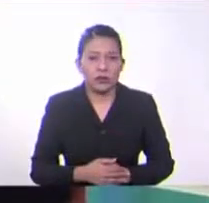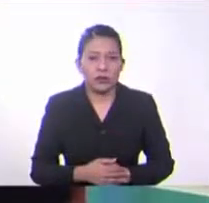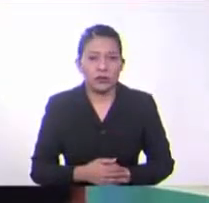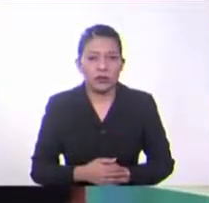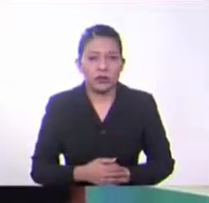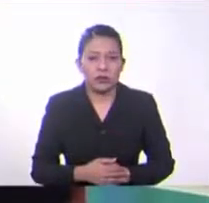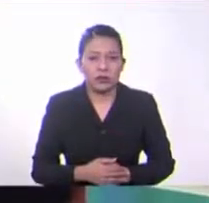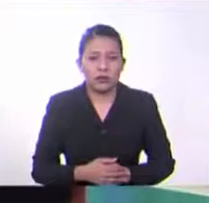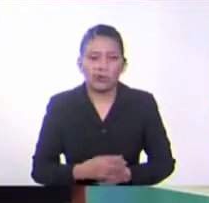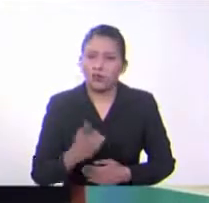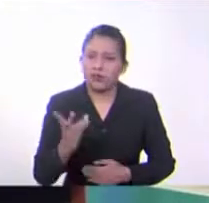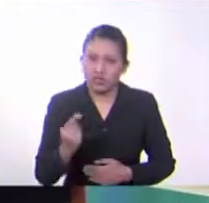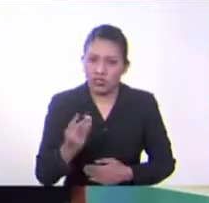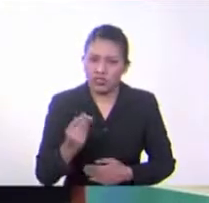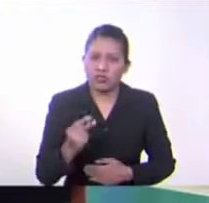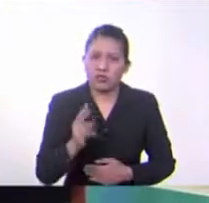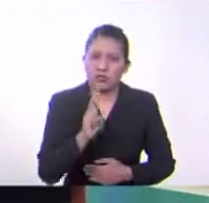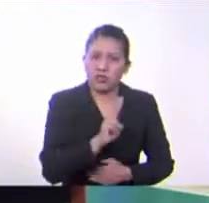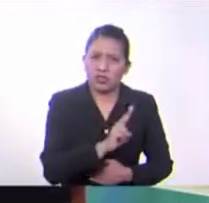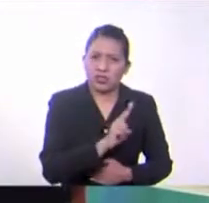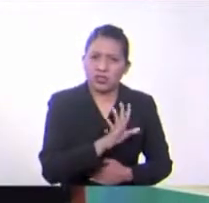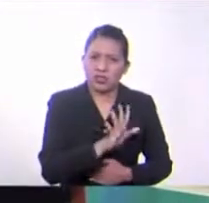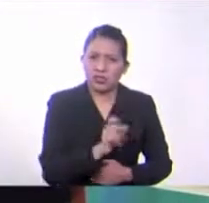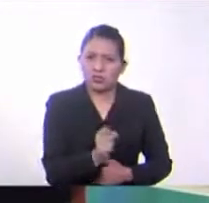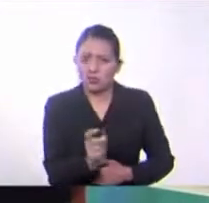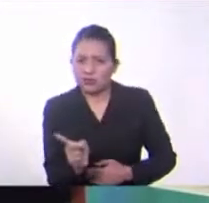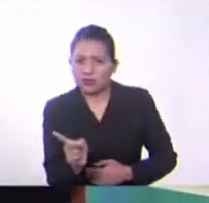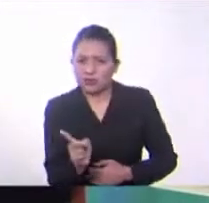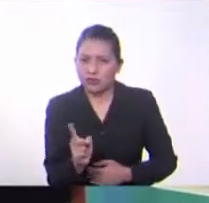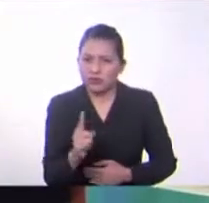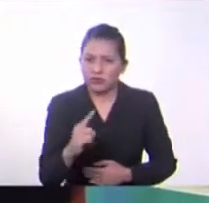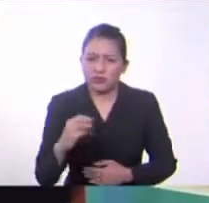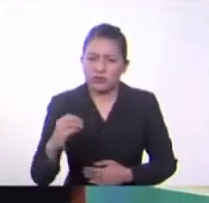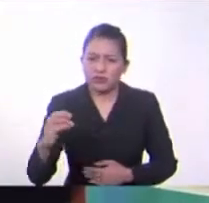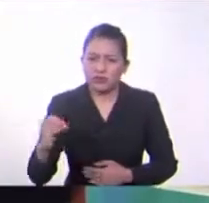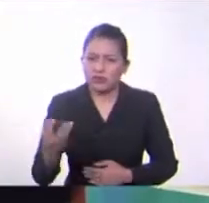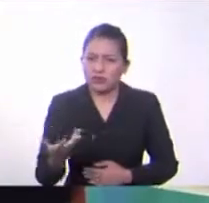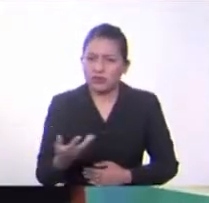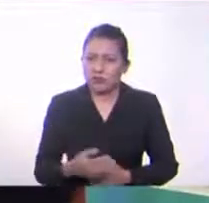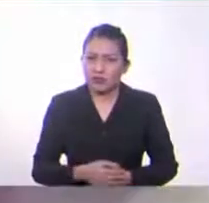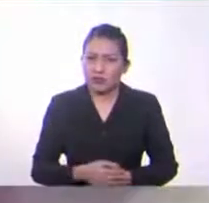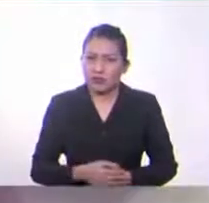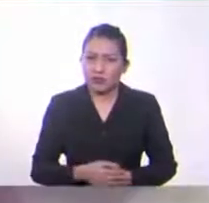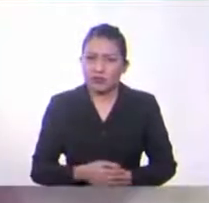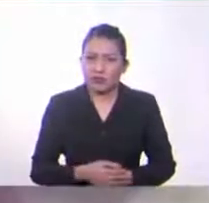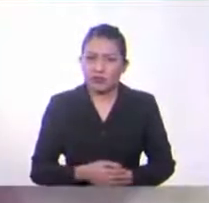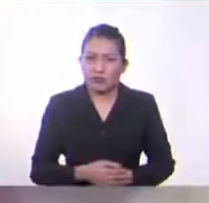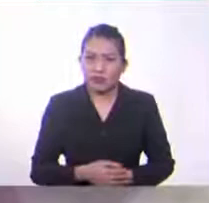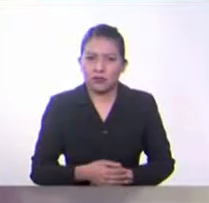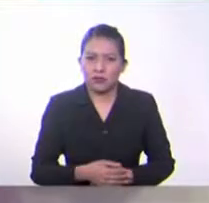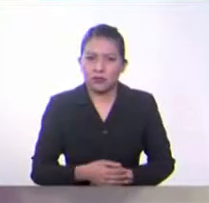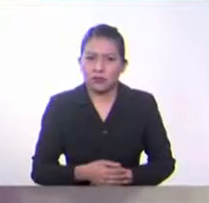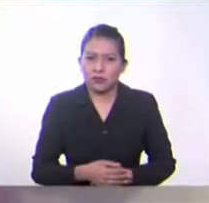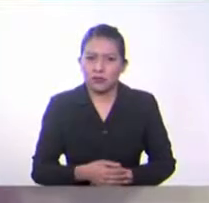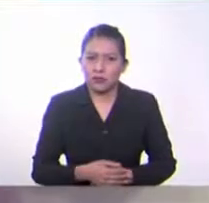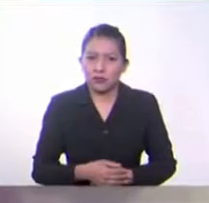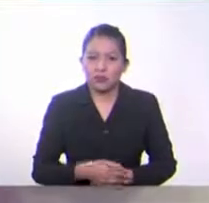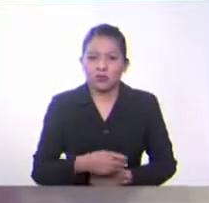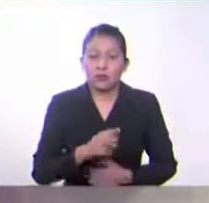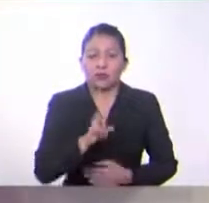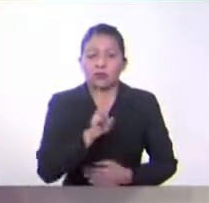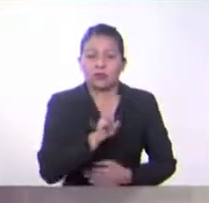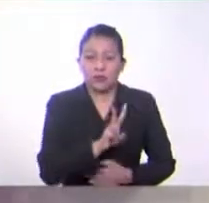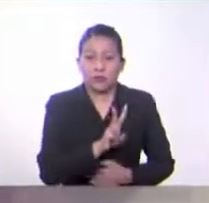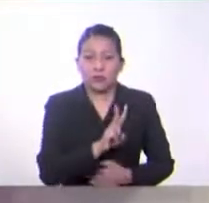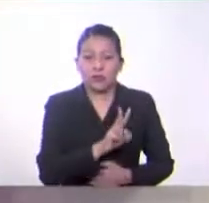100. Es cierto. ¿Y qué número sería ese? 25 por 4 es 100.